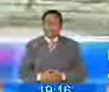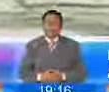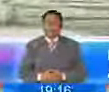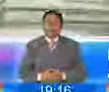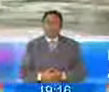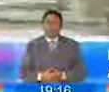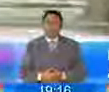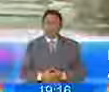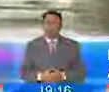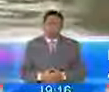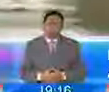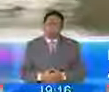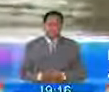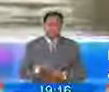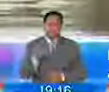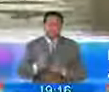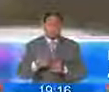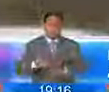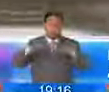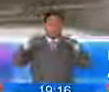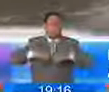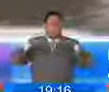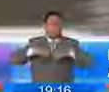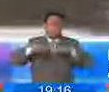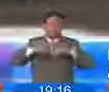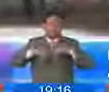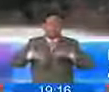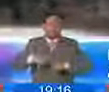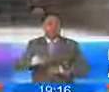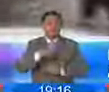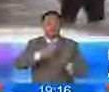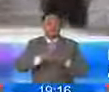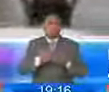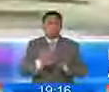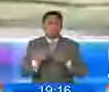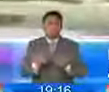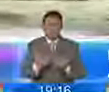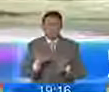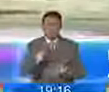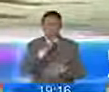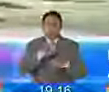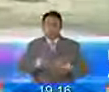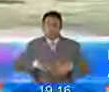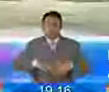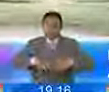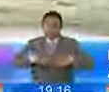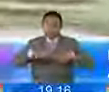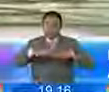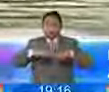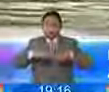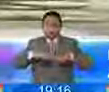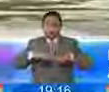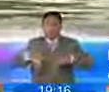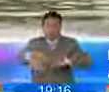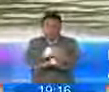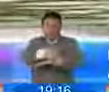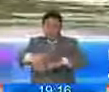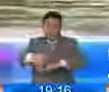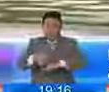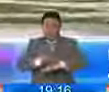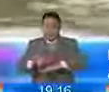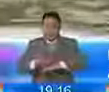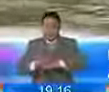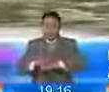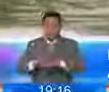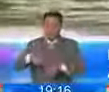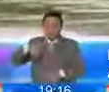Pues con las últimas lluvias registradas, la comuna está inundada y su vía principal se asemeja a una piscina.